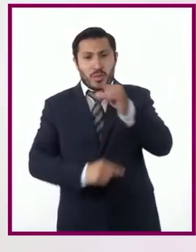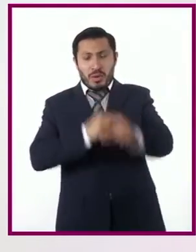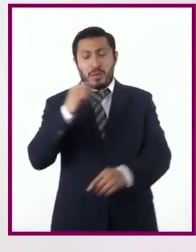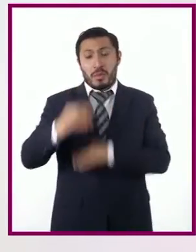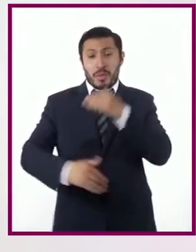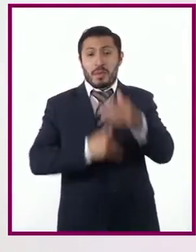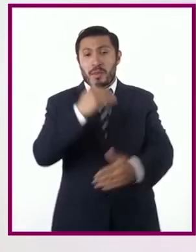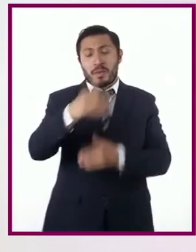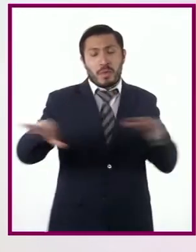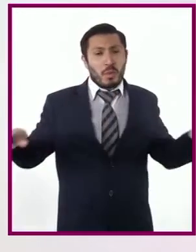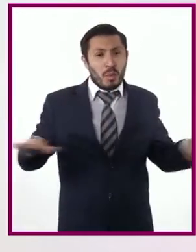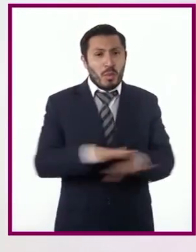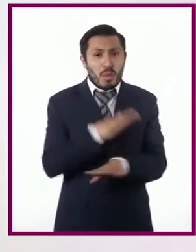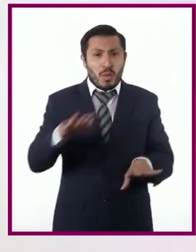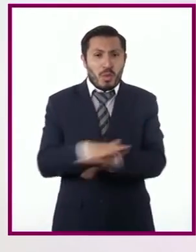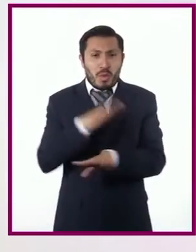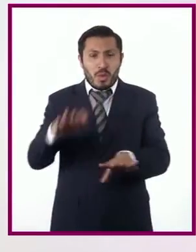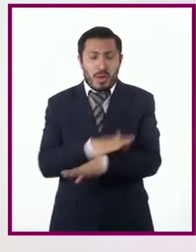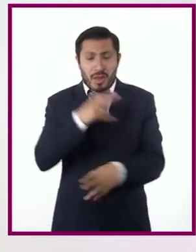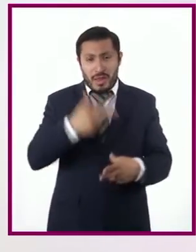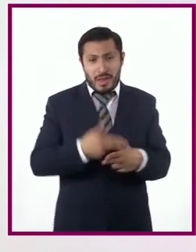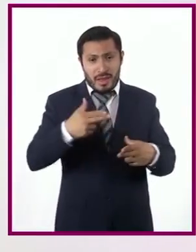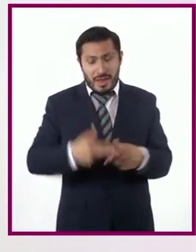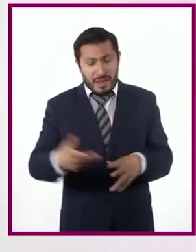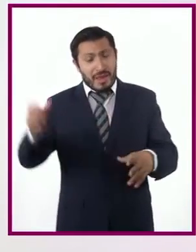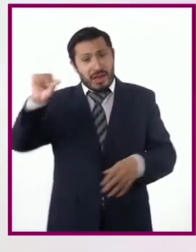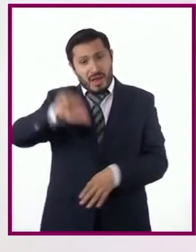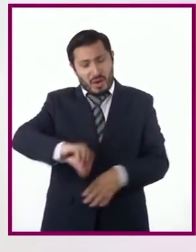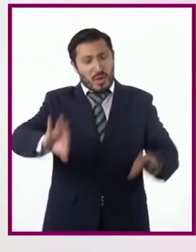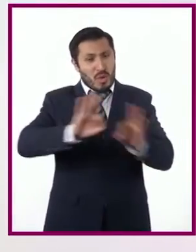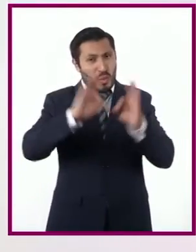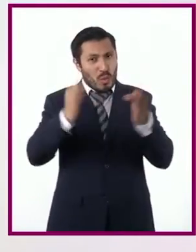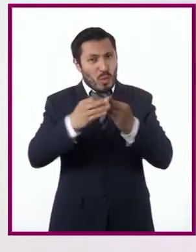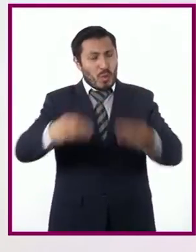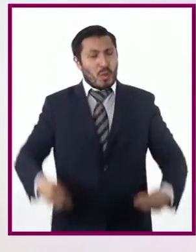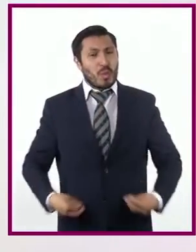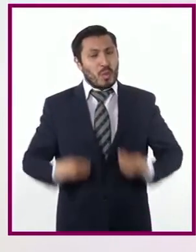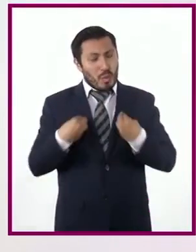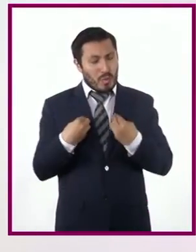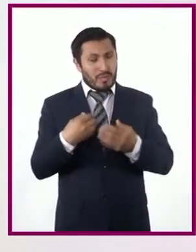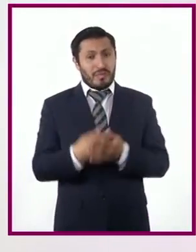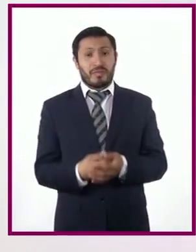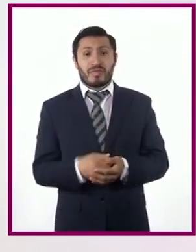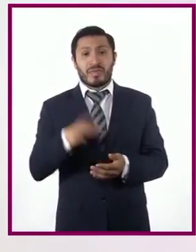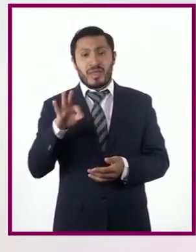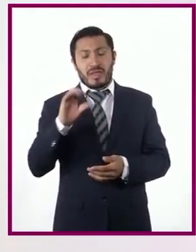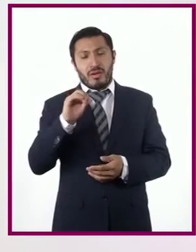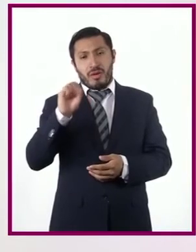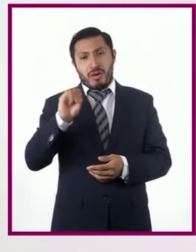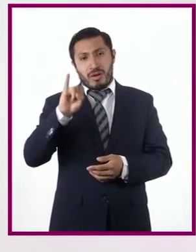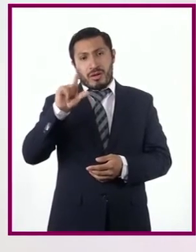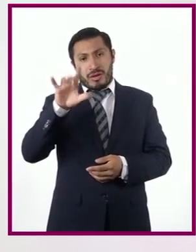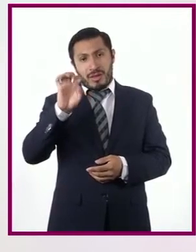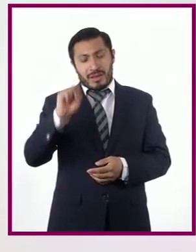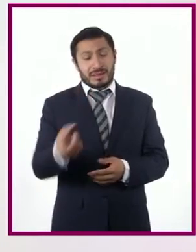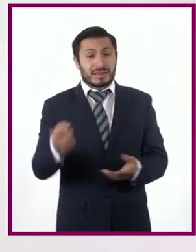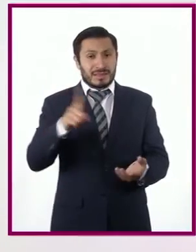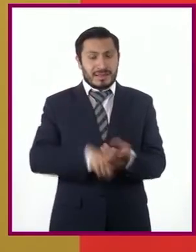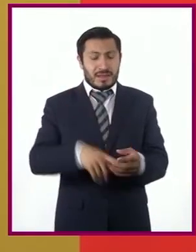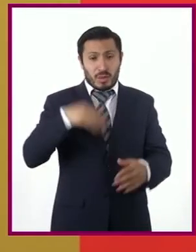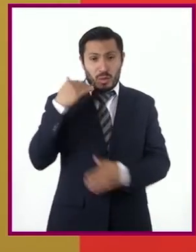poco a poco hasta haber dado origen a los seres vivos que hoy existen. Los fósiles son el ojo de la